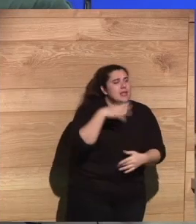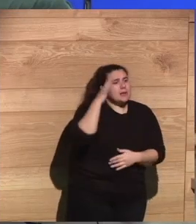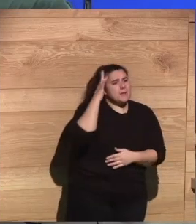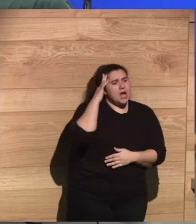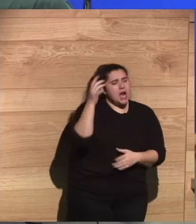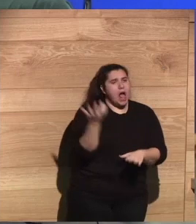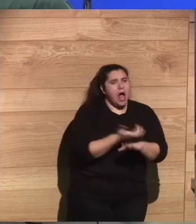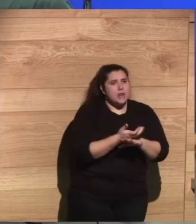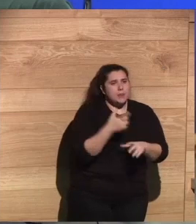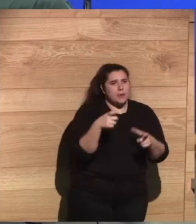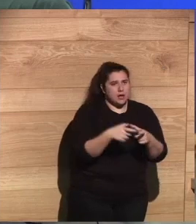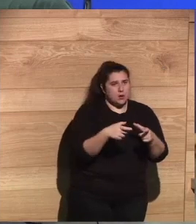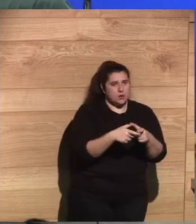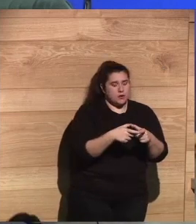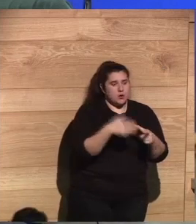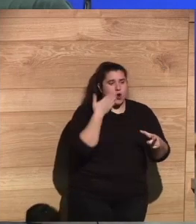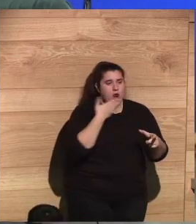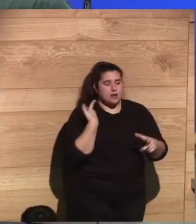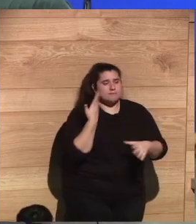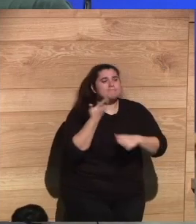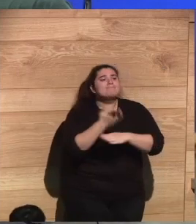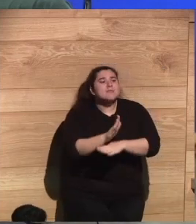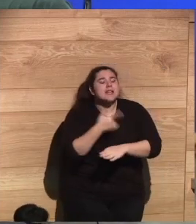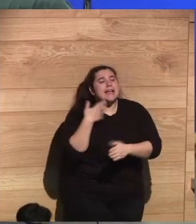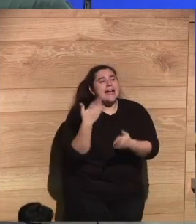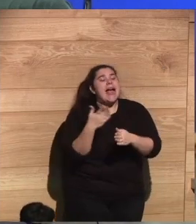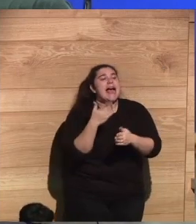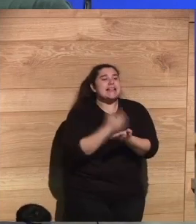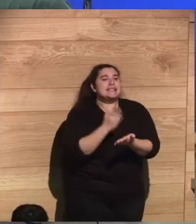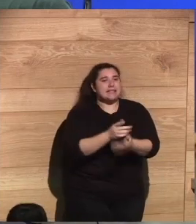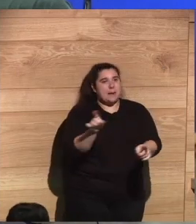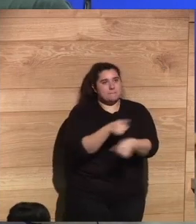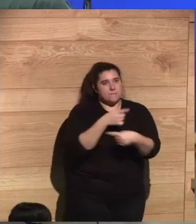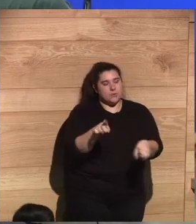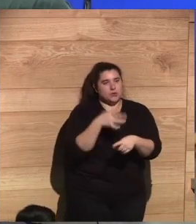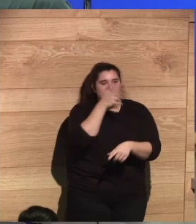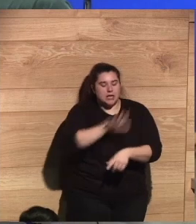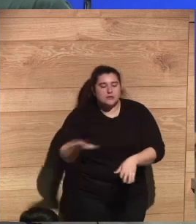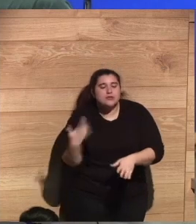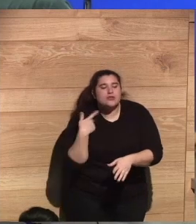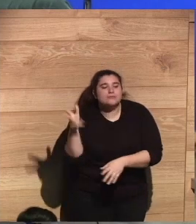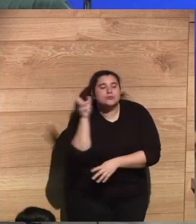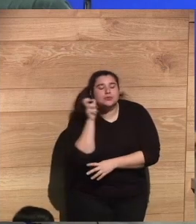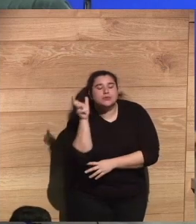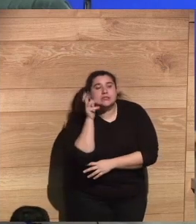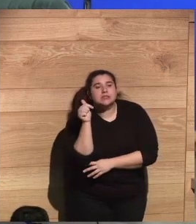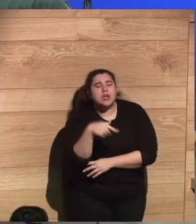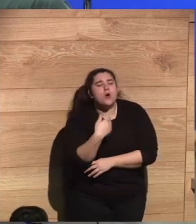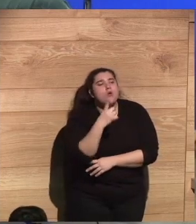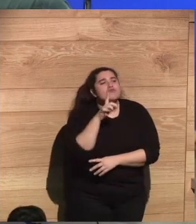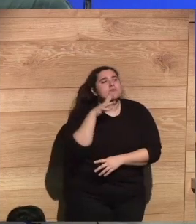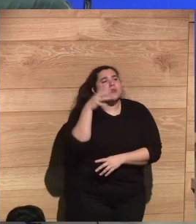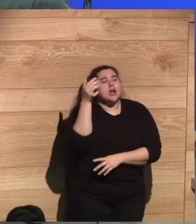tu disco a los colegios y lo empiezan a poner en clase de música para los niños. Y hay un niño